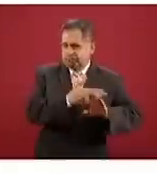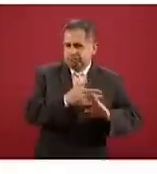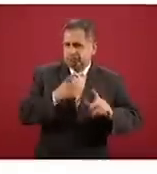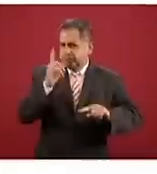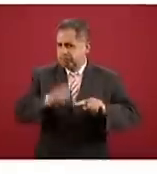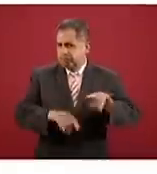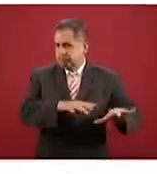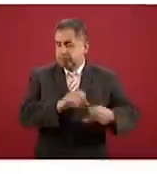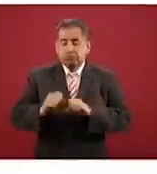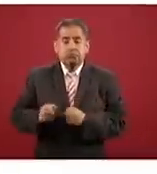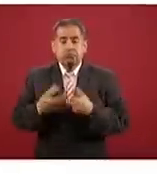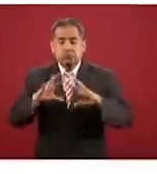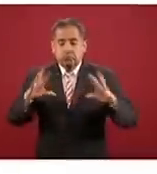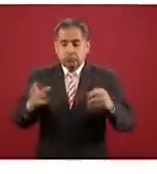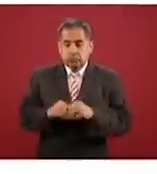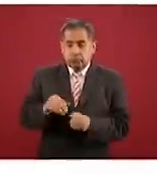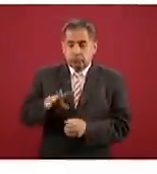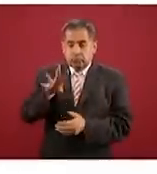4.427 armas cortas,